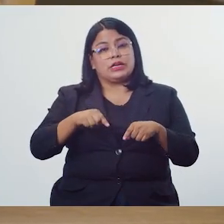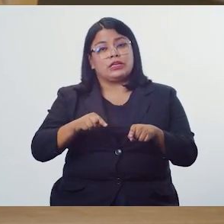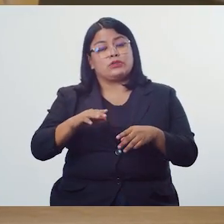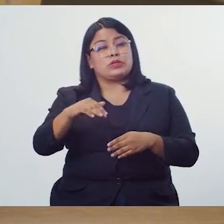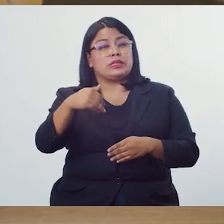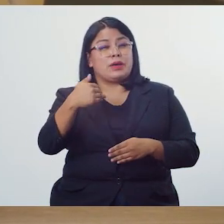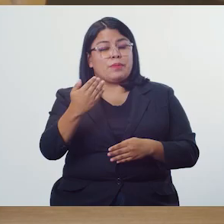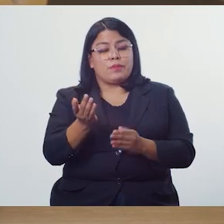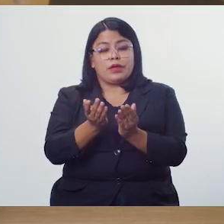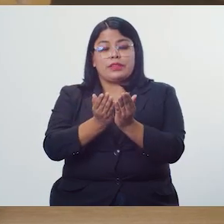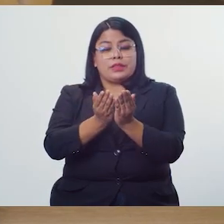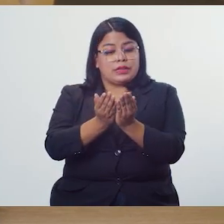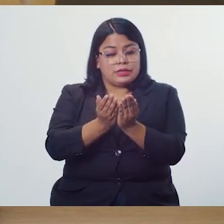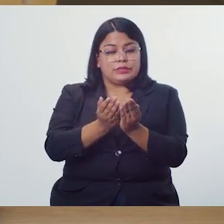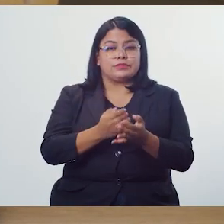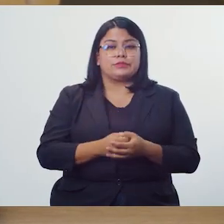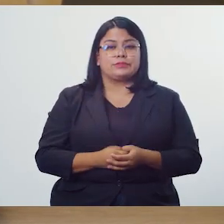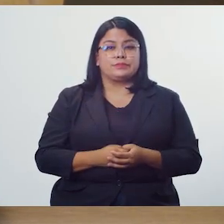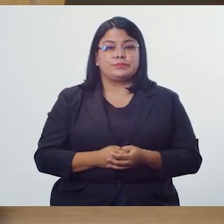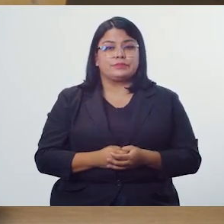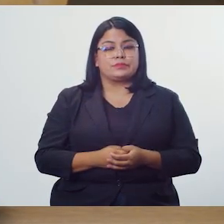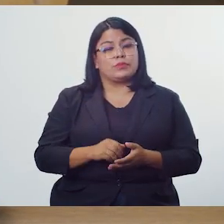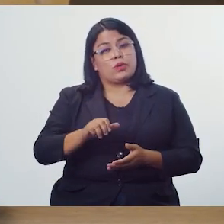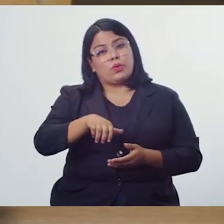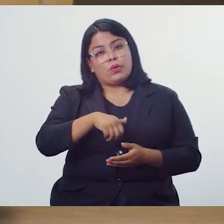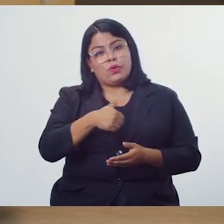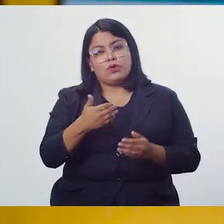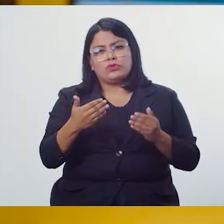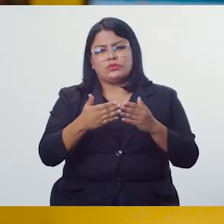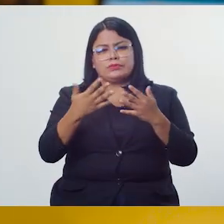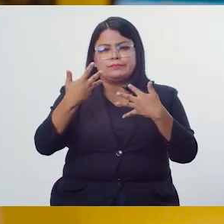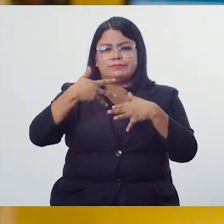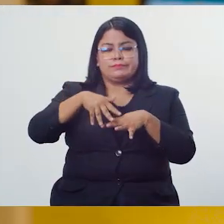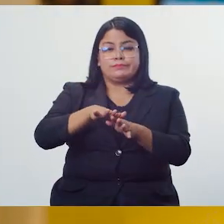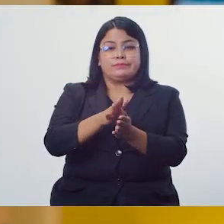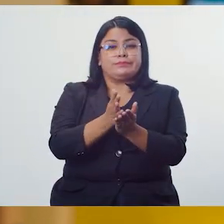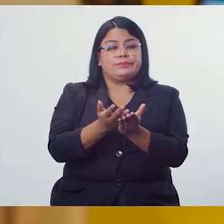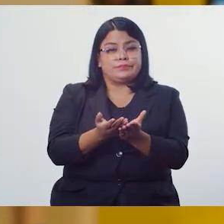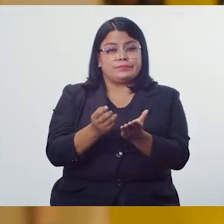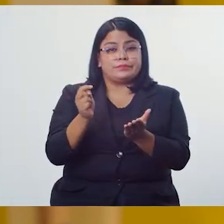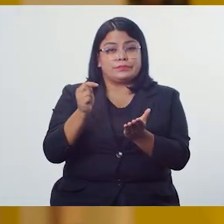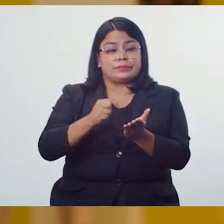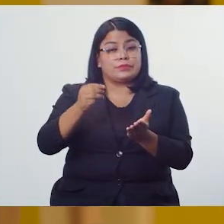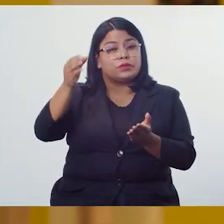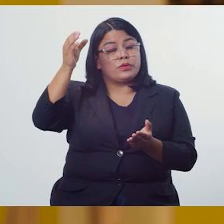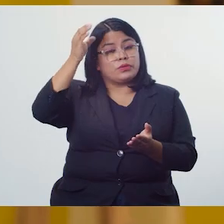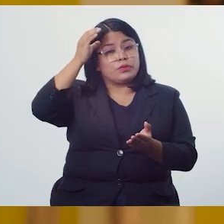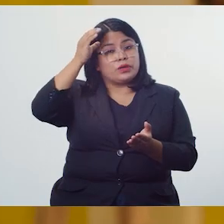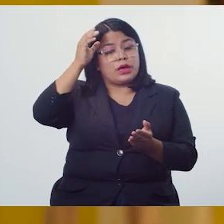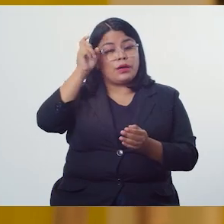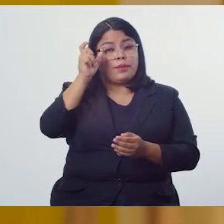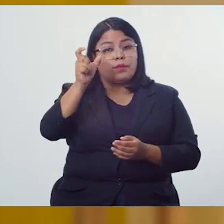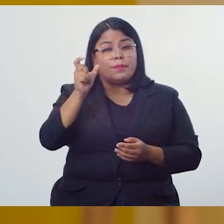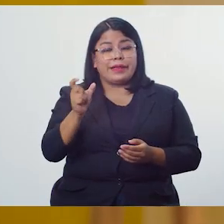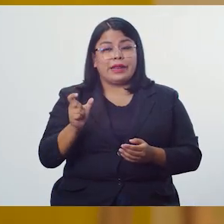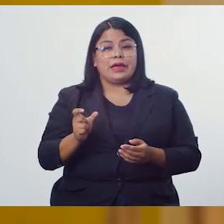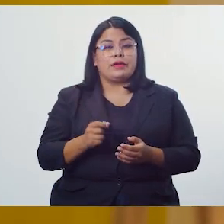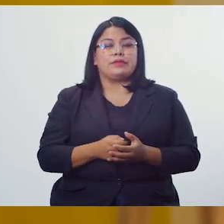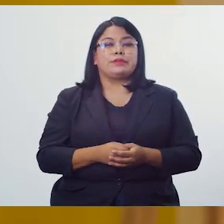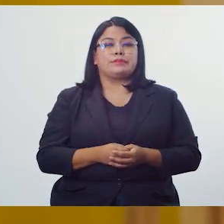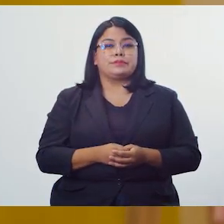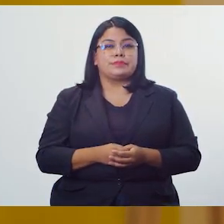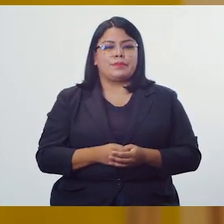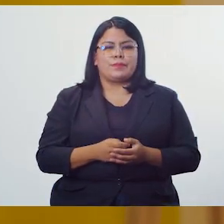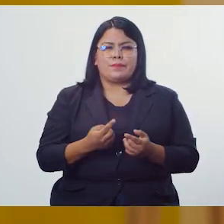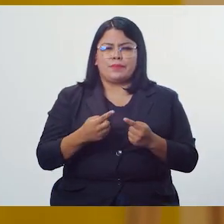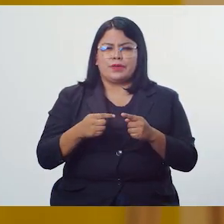después de la lectura. La otra sección que también integra nuestro libro de texto es Conozcamos las palabras. Bueno,